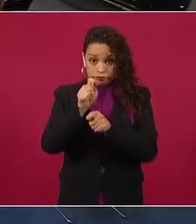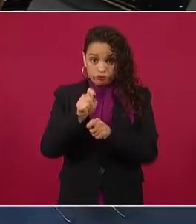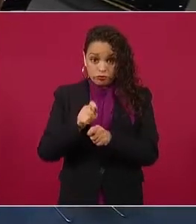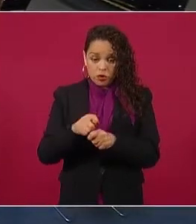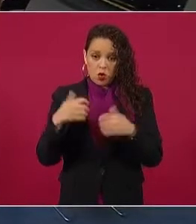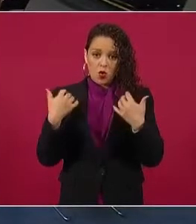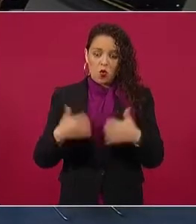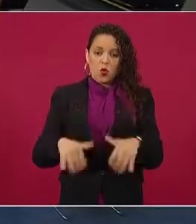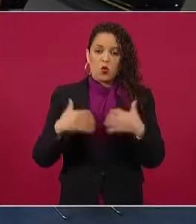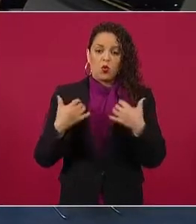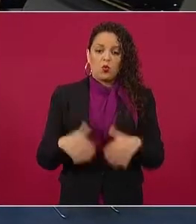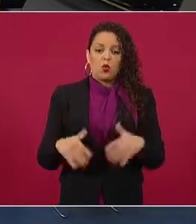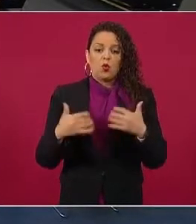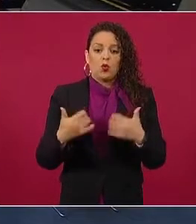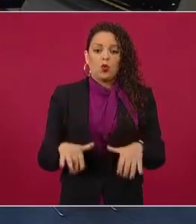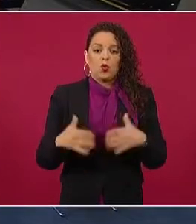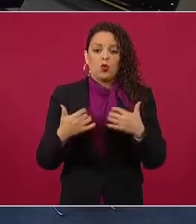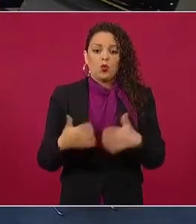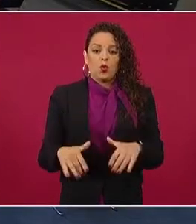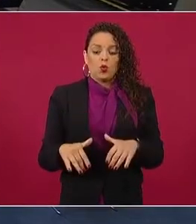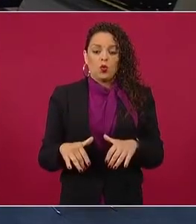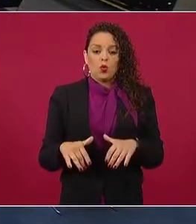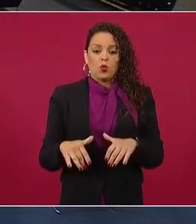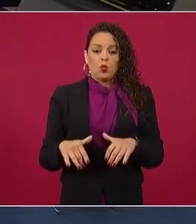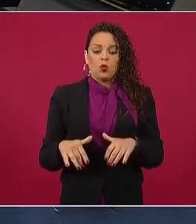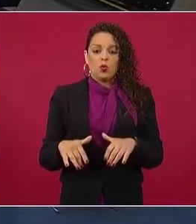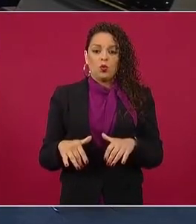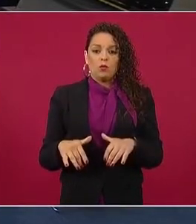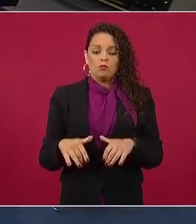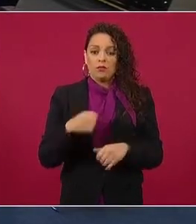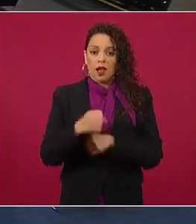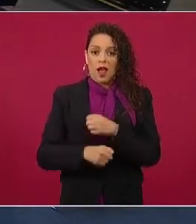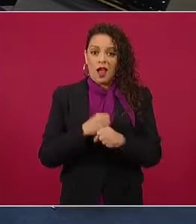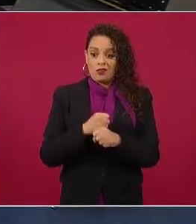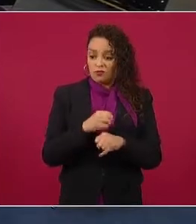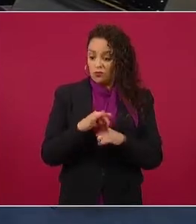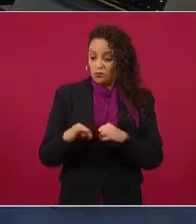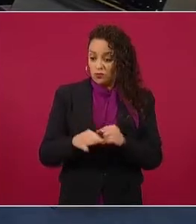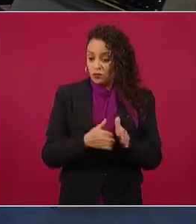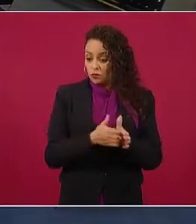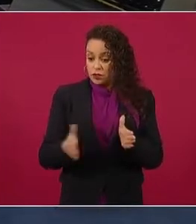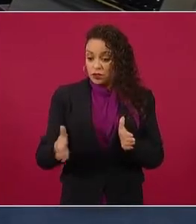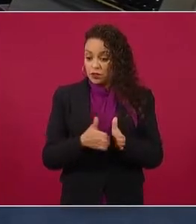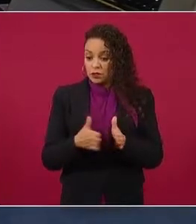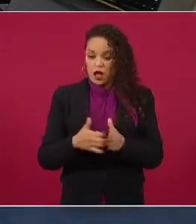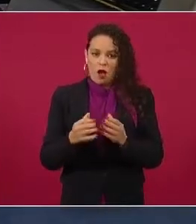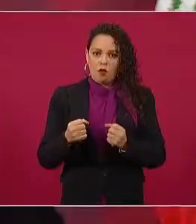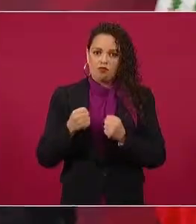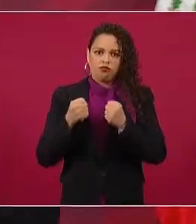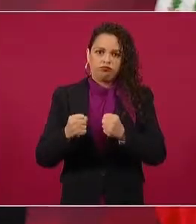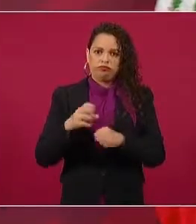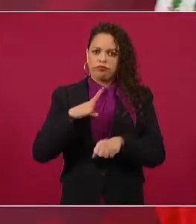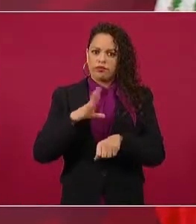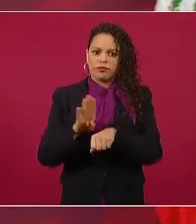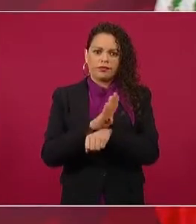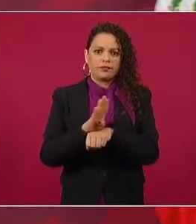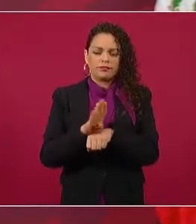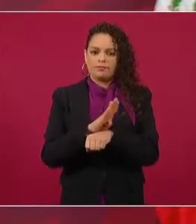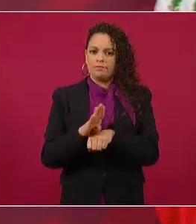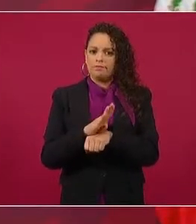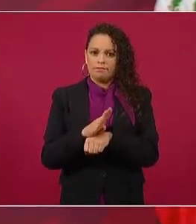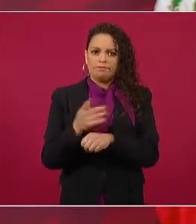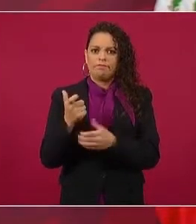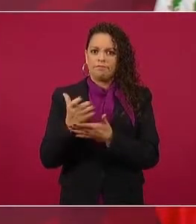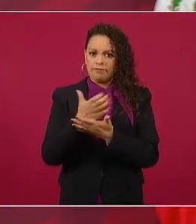tuvo auge en los últimos tiempos, está todavía en auge, y